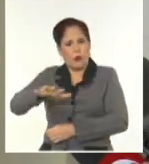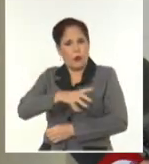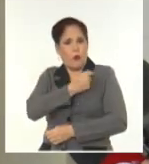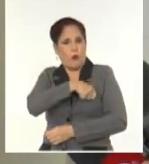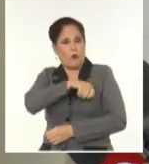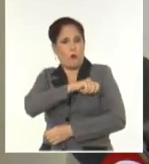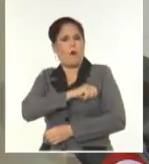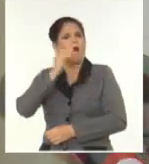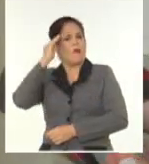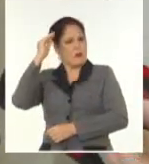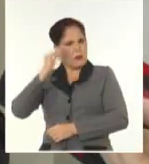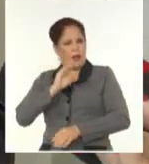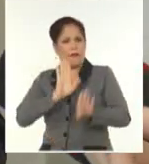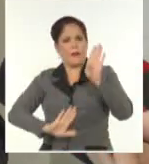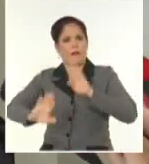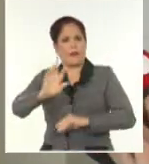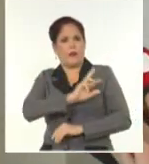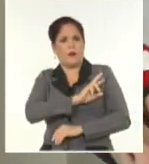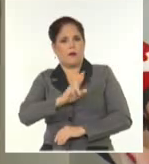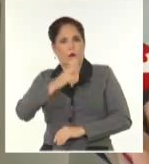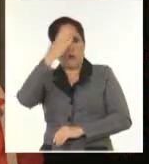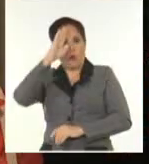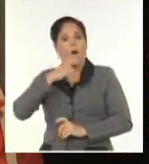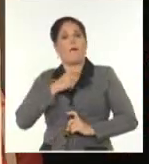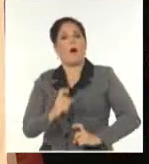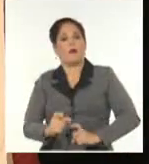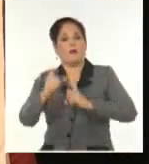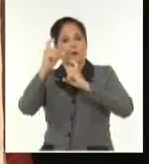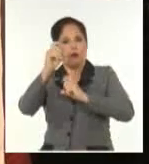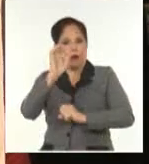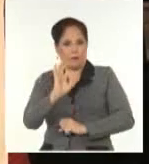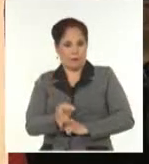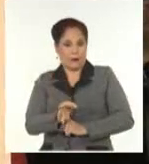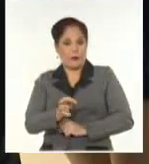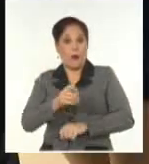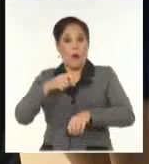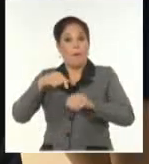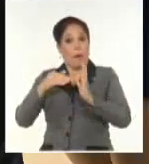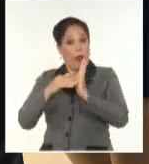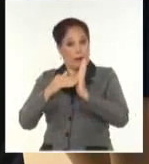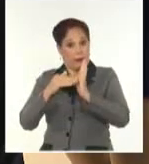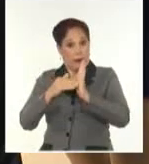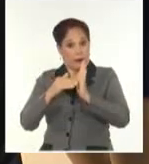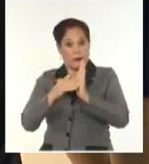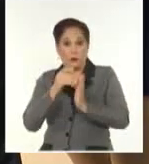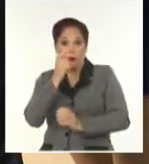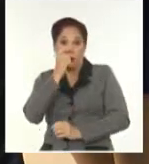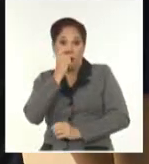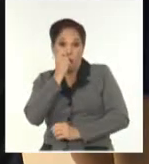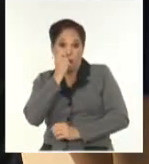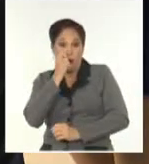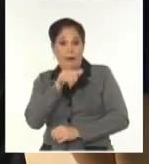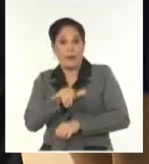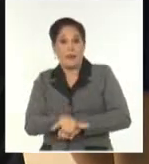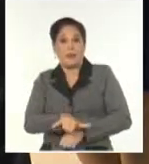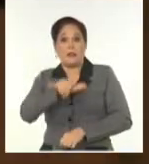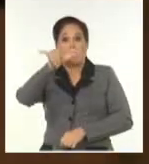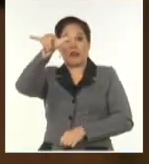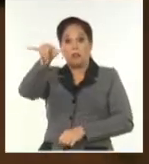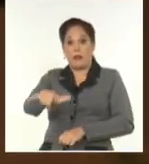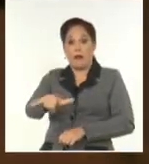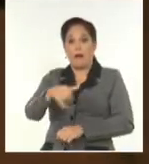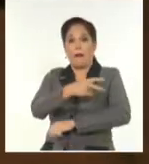la revolución cubana. Vamos a triunfar, vamos a vencer. En horas de la tarde, Golovchenko partirá hacia